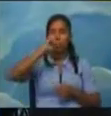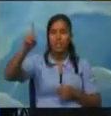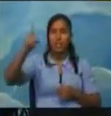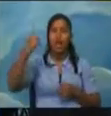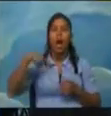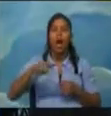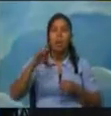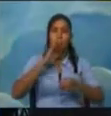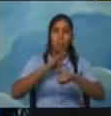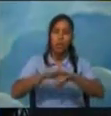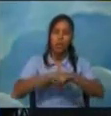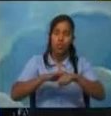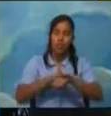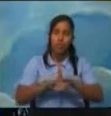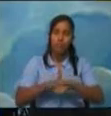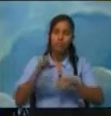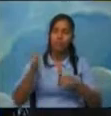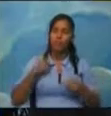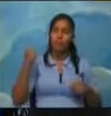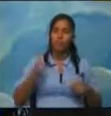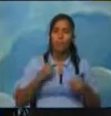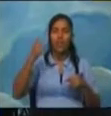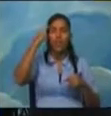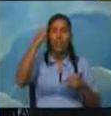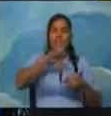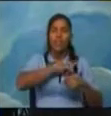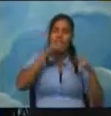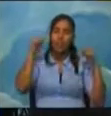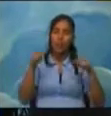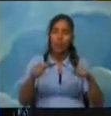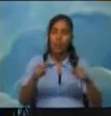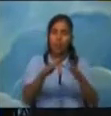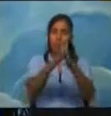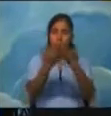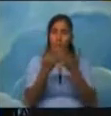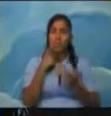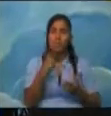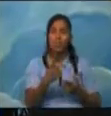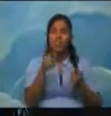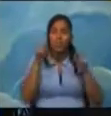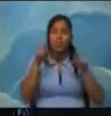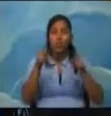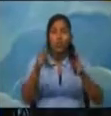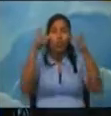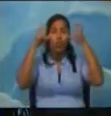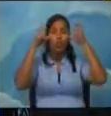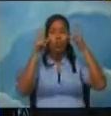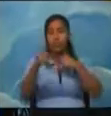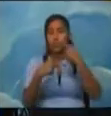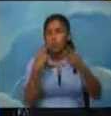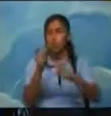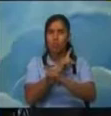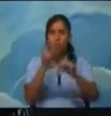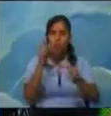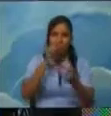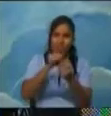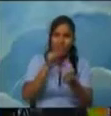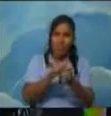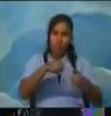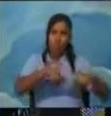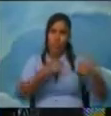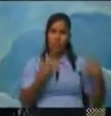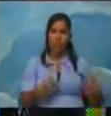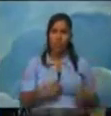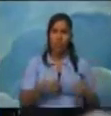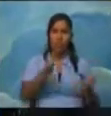perdón. Aproveche el día de hoy. La Biblia lo dice, si oyereis hoy su voz, no endurezcáis vuestros corazones.